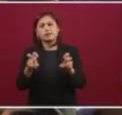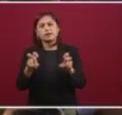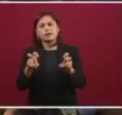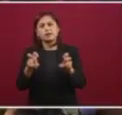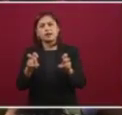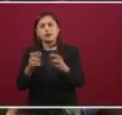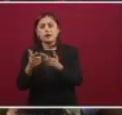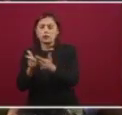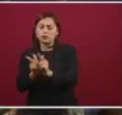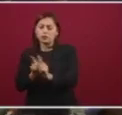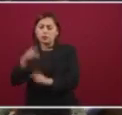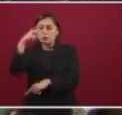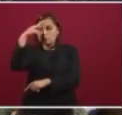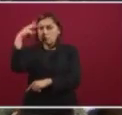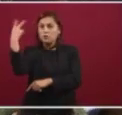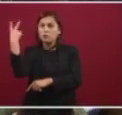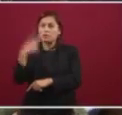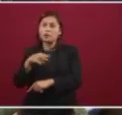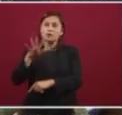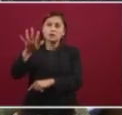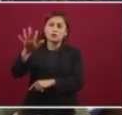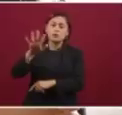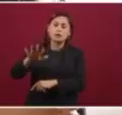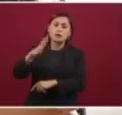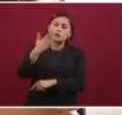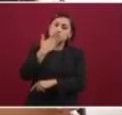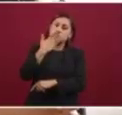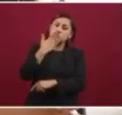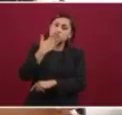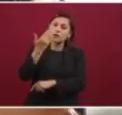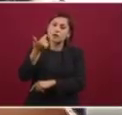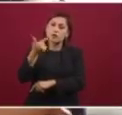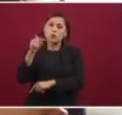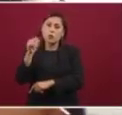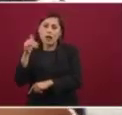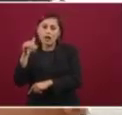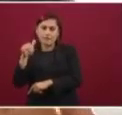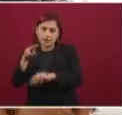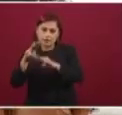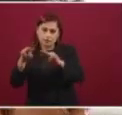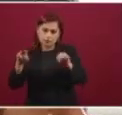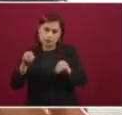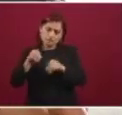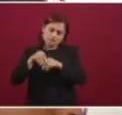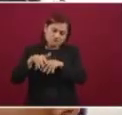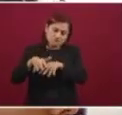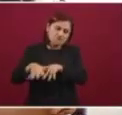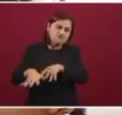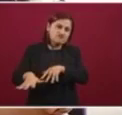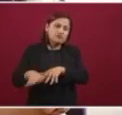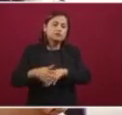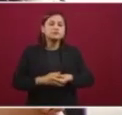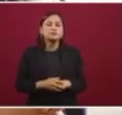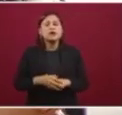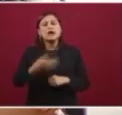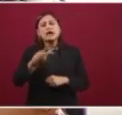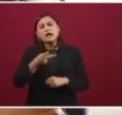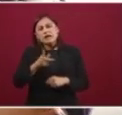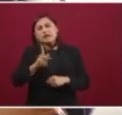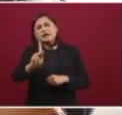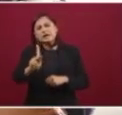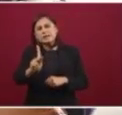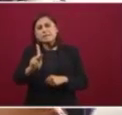Grupo México provocó en Guaymas, Sonora. Pero yéndonos un poquito más arriba todavía, en el delta del